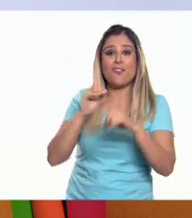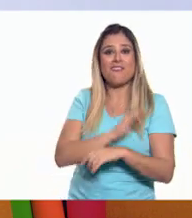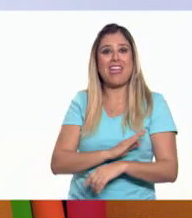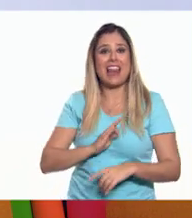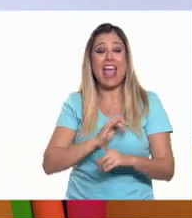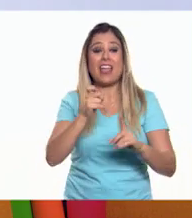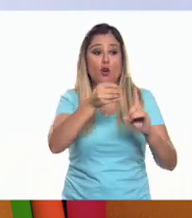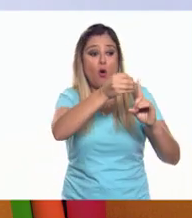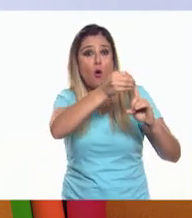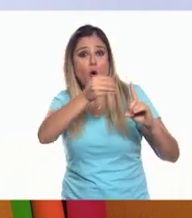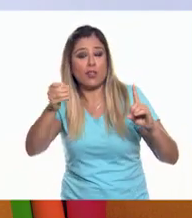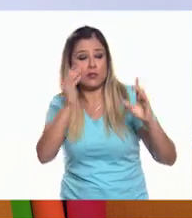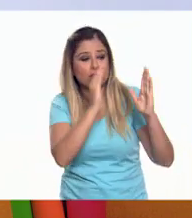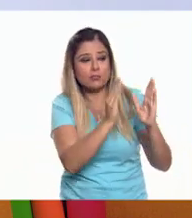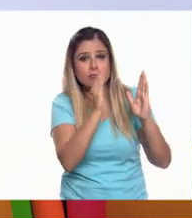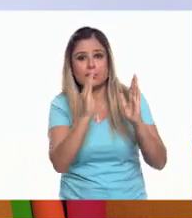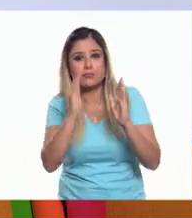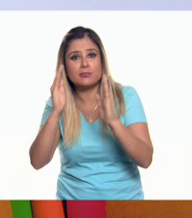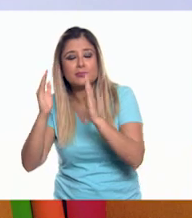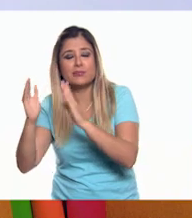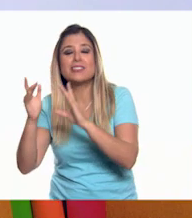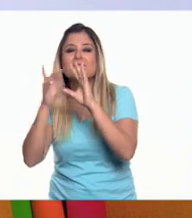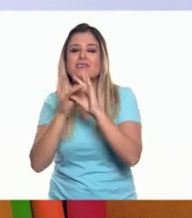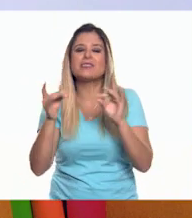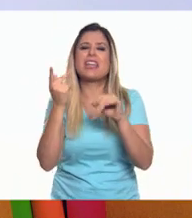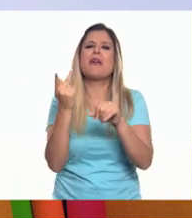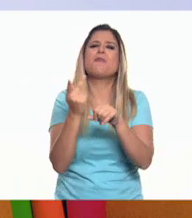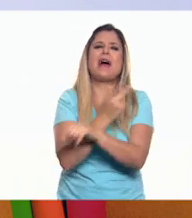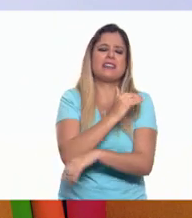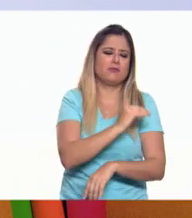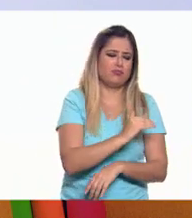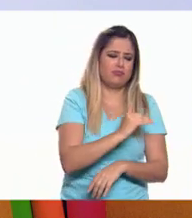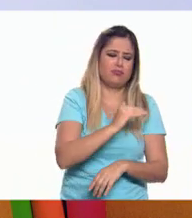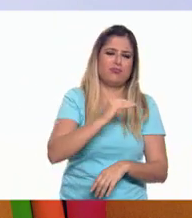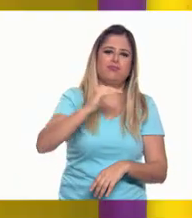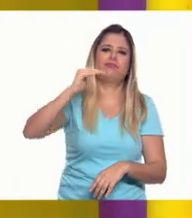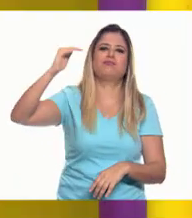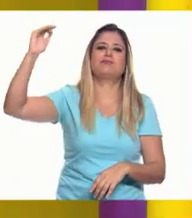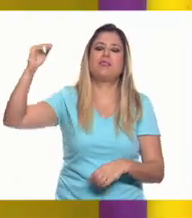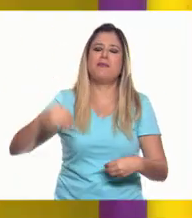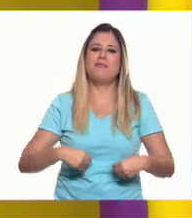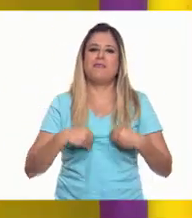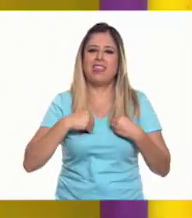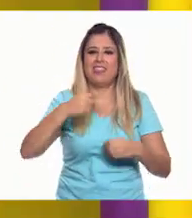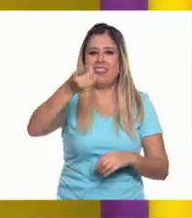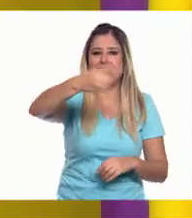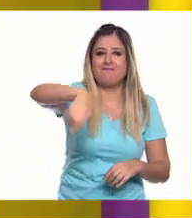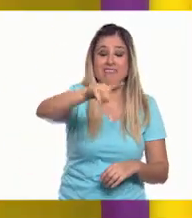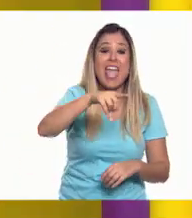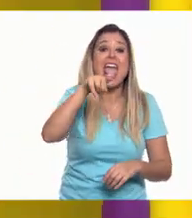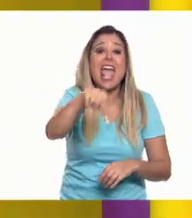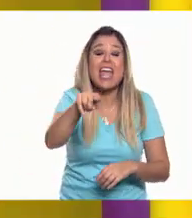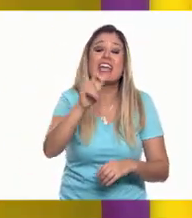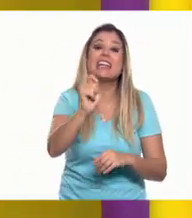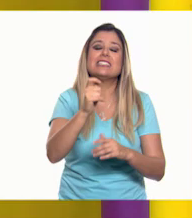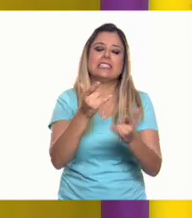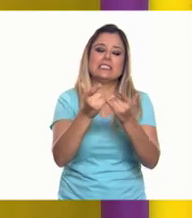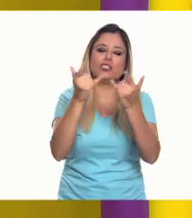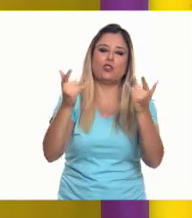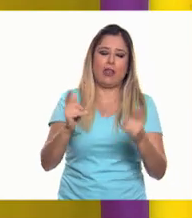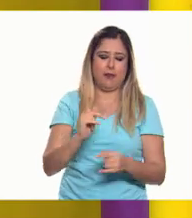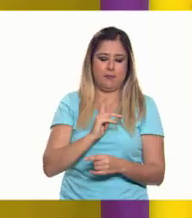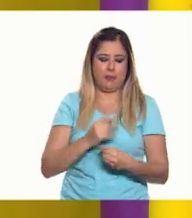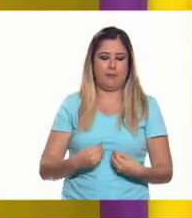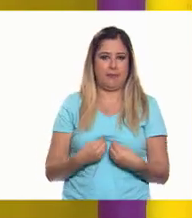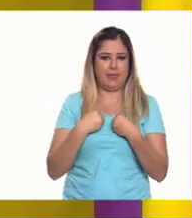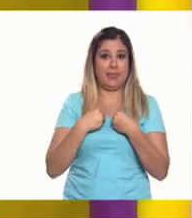orden cronológico nos van contando qué ha pasado con nosotros durante nuestra vida. Claro, esa es nuestra historia personal.